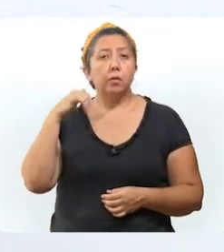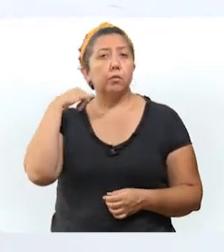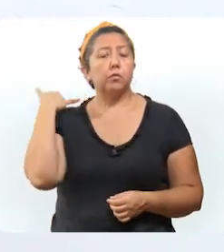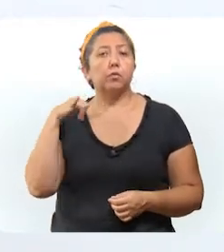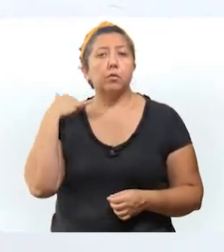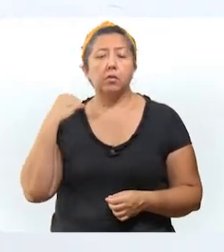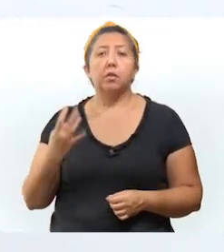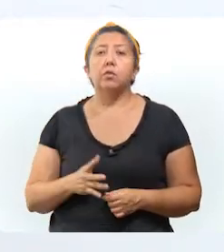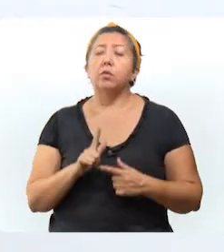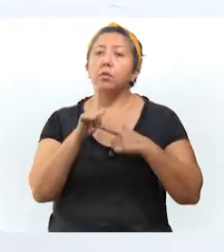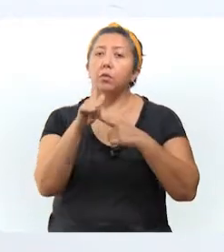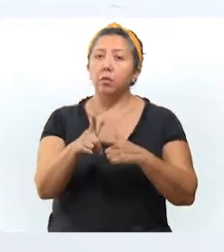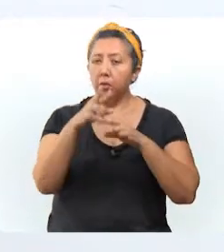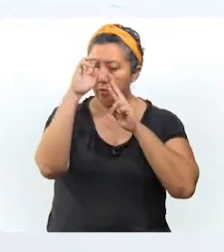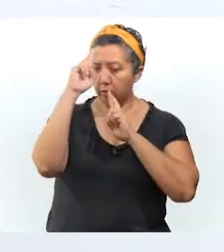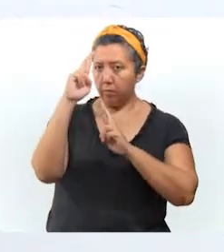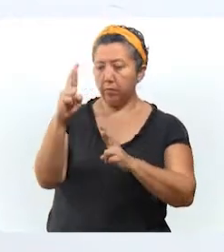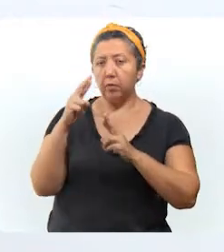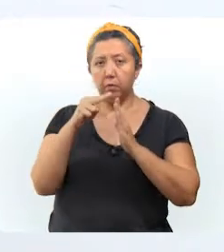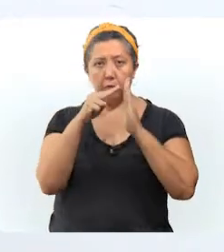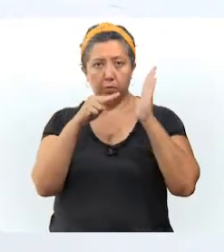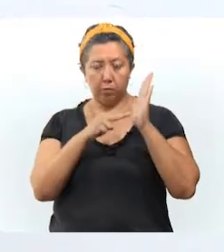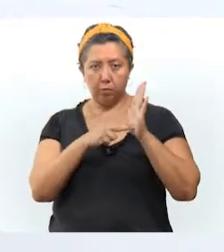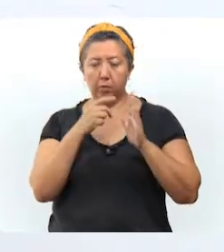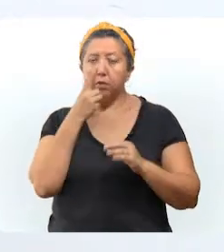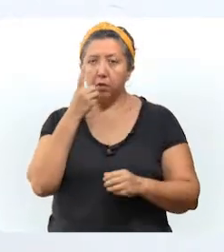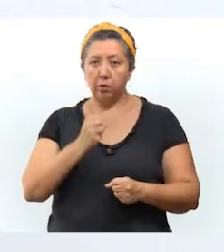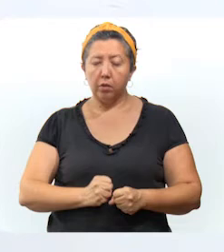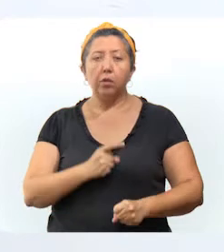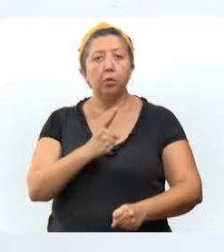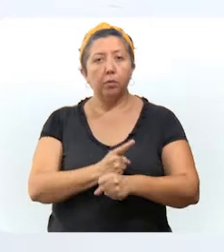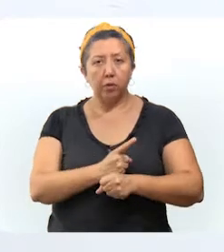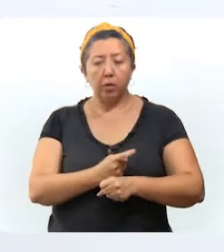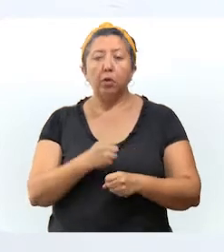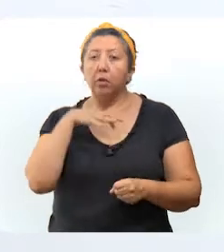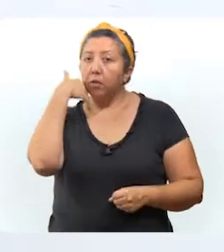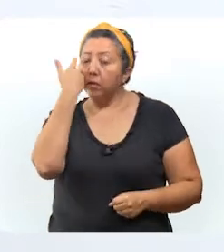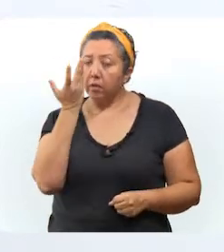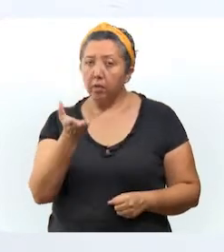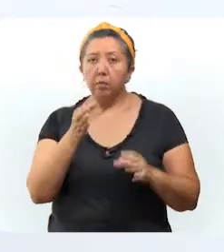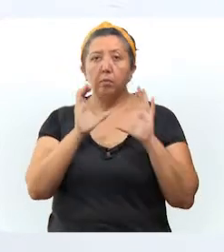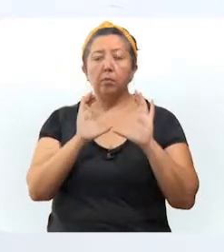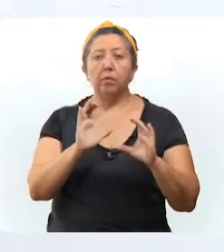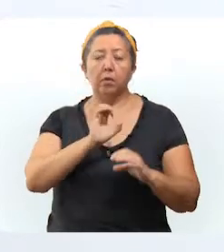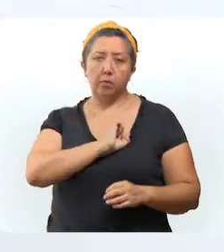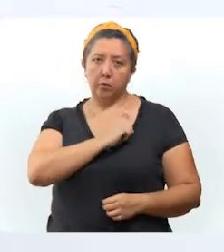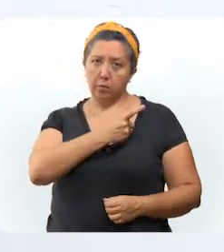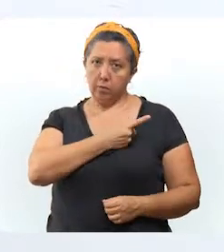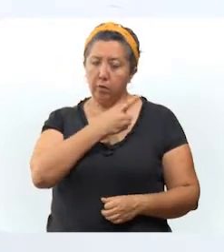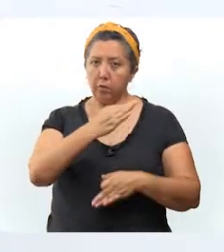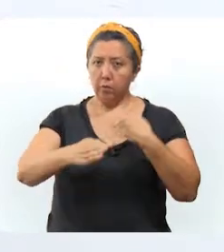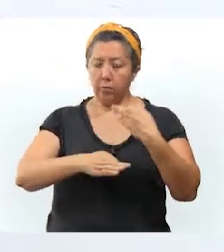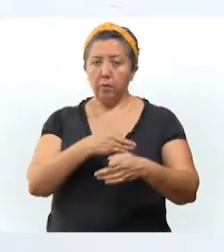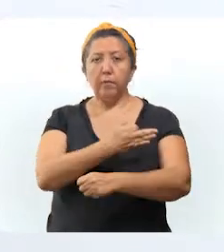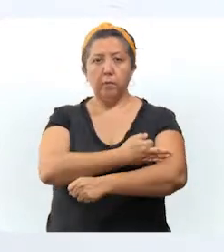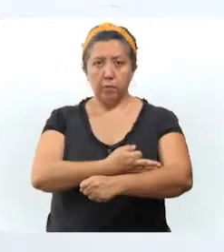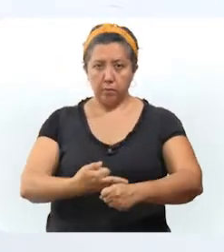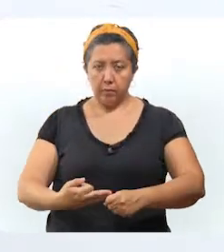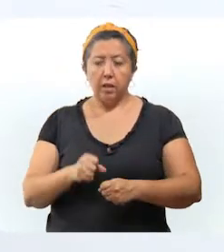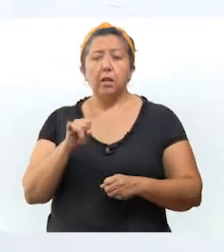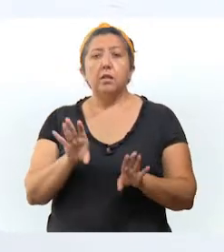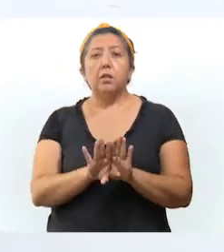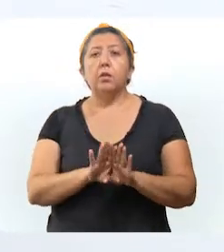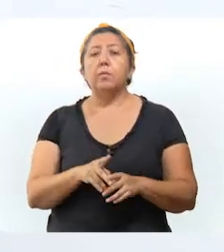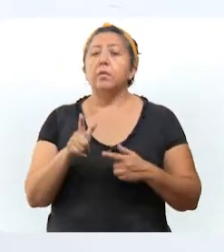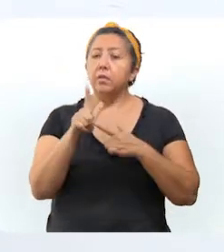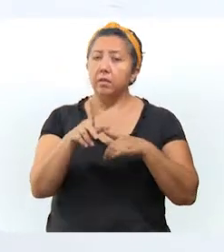a los yucatecos continuar respetando las medidas y protocolos de seguridad con el objetivo de proteger su salud y la de toda su familia, así